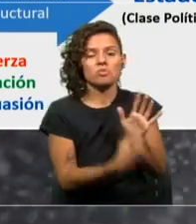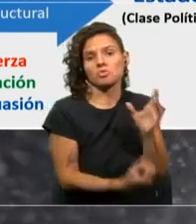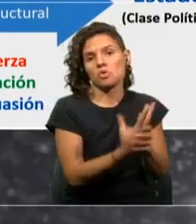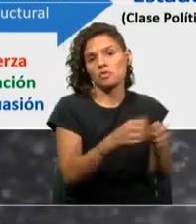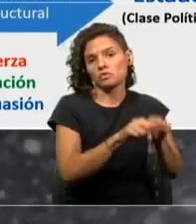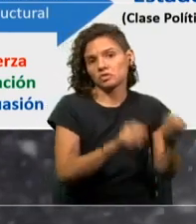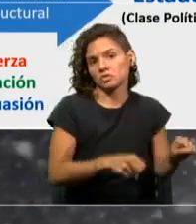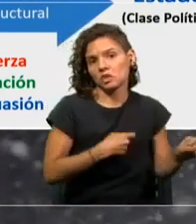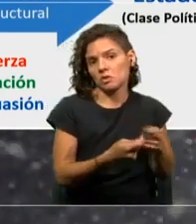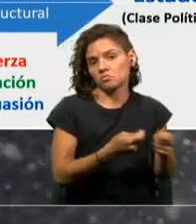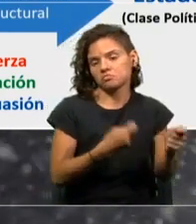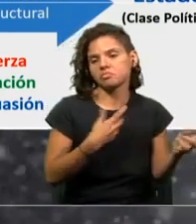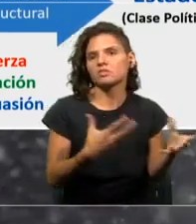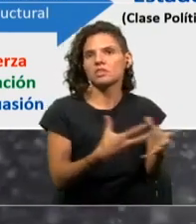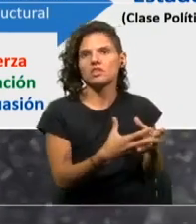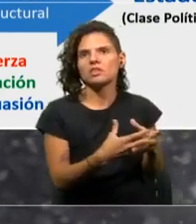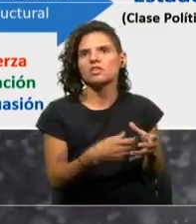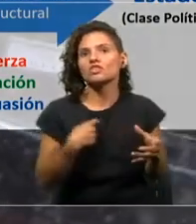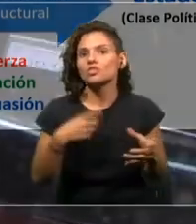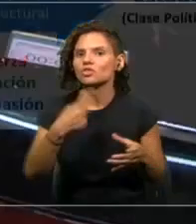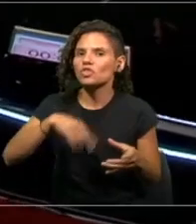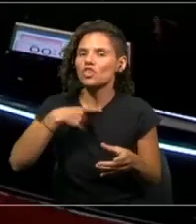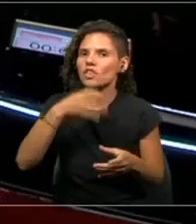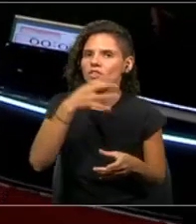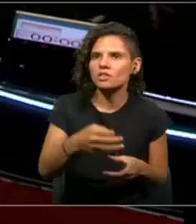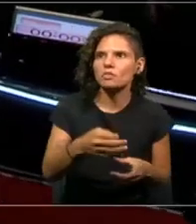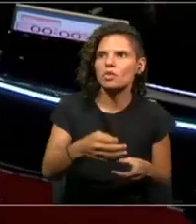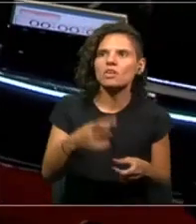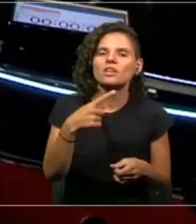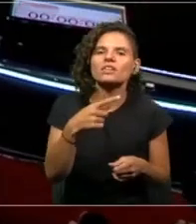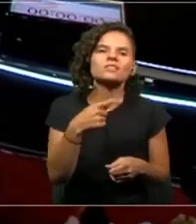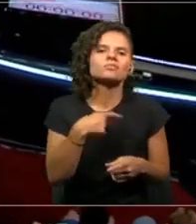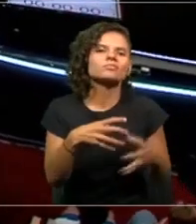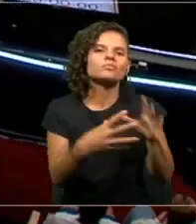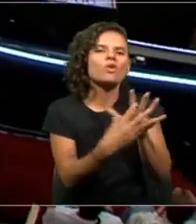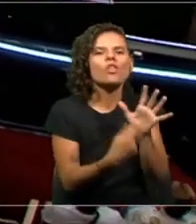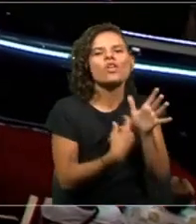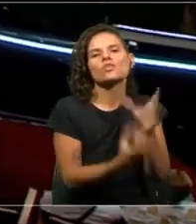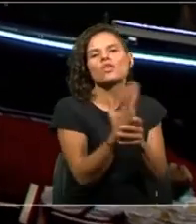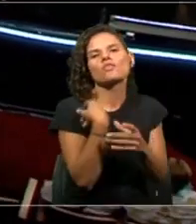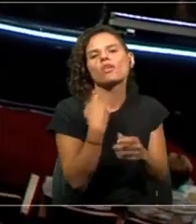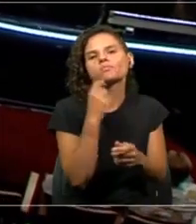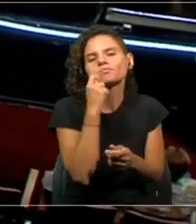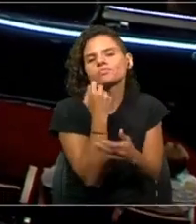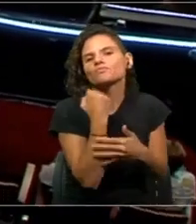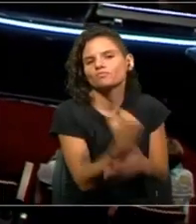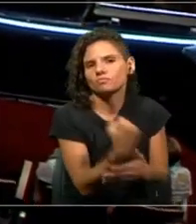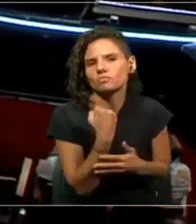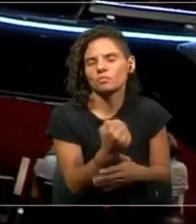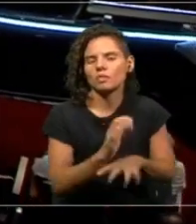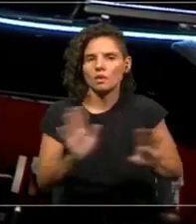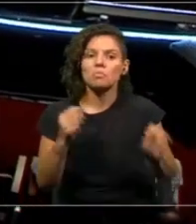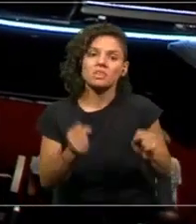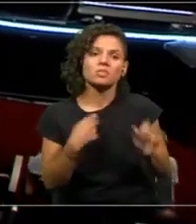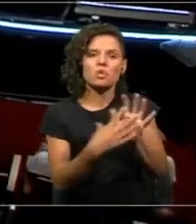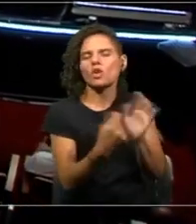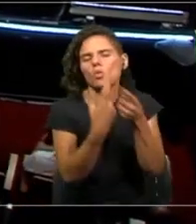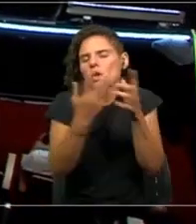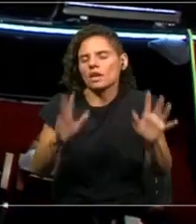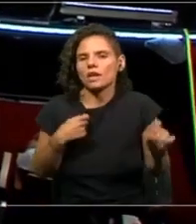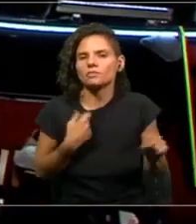Yo particularmente defiendo, con mis colegas, defendemos un modelo que se llama solidarismo, ¿ya? Pero podría ser otro modelo. ¿Qué pasa si tuviéramos los